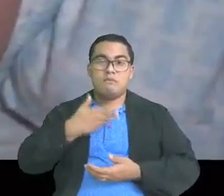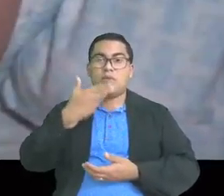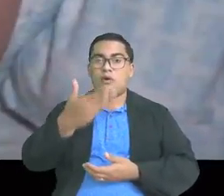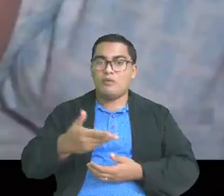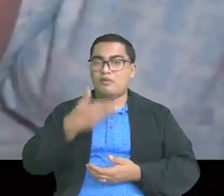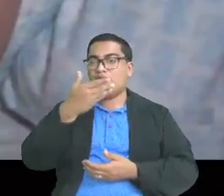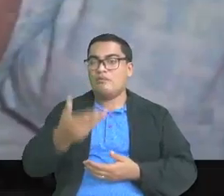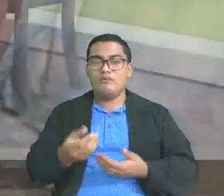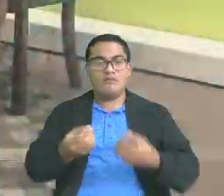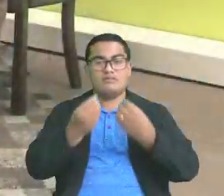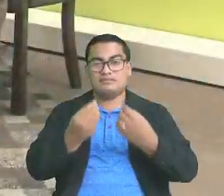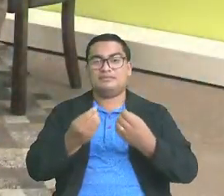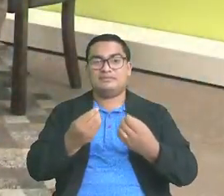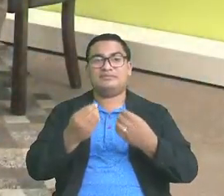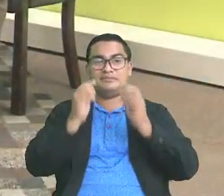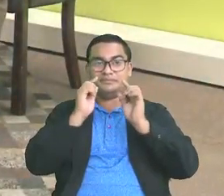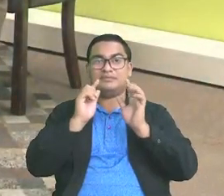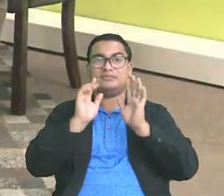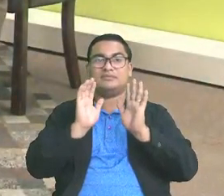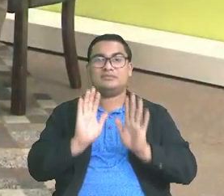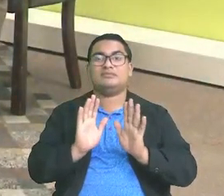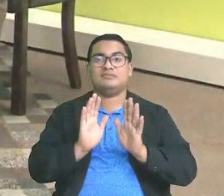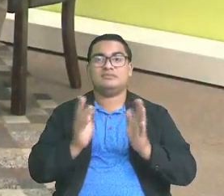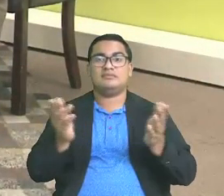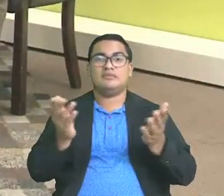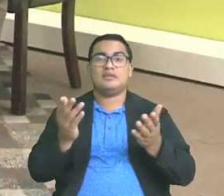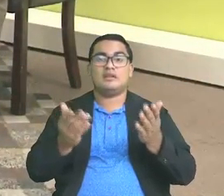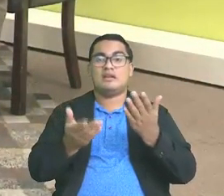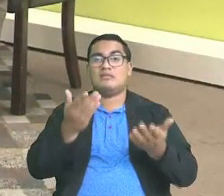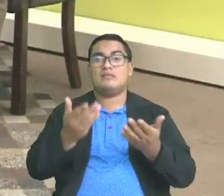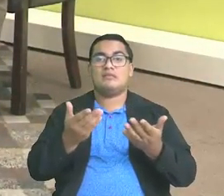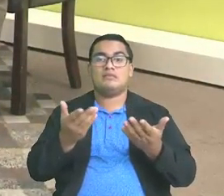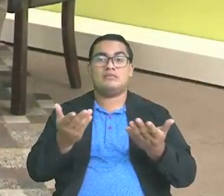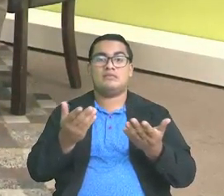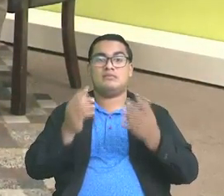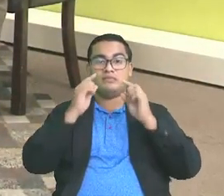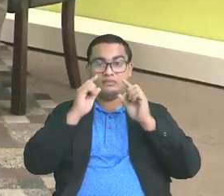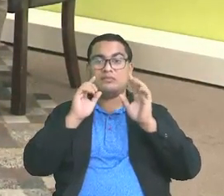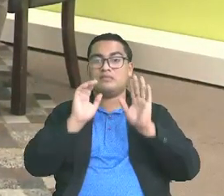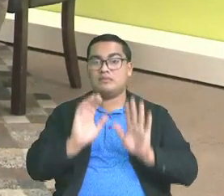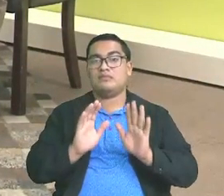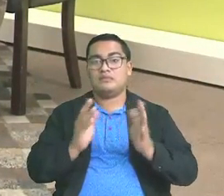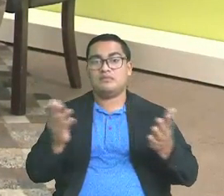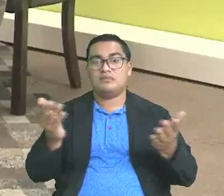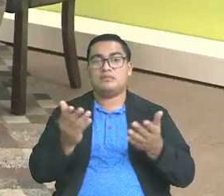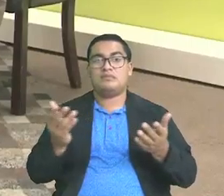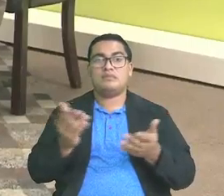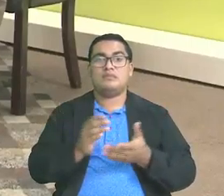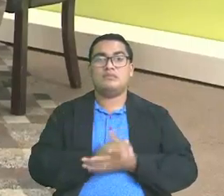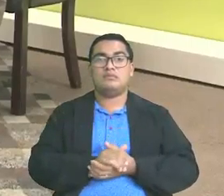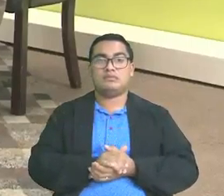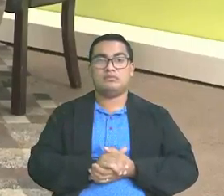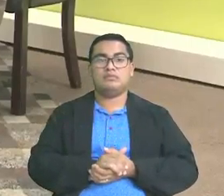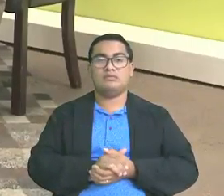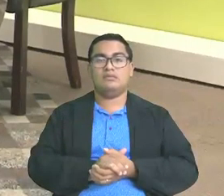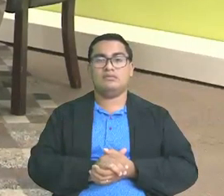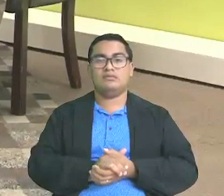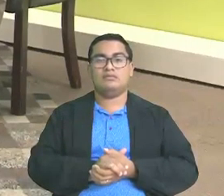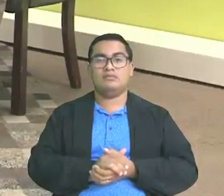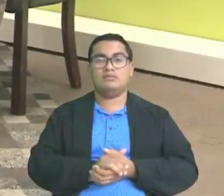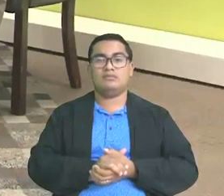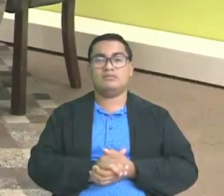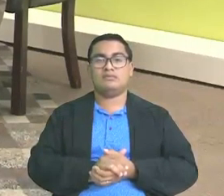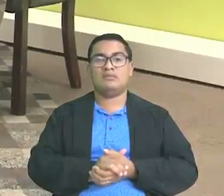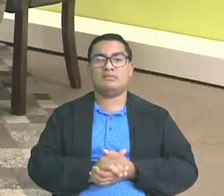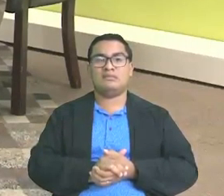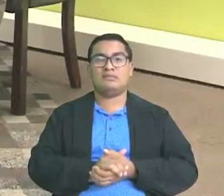No vomitan. Exactamente. A menos que se monten en un bus y ande la madre. O en la rueda de Chicago, sí. O algo así, pero o no. O que se...